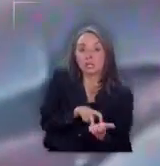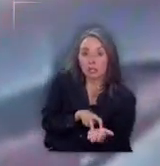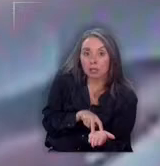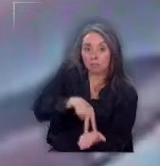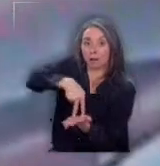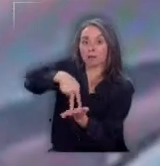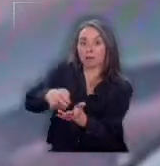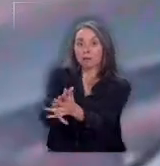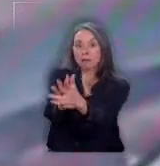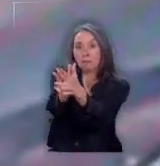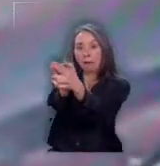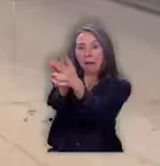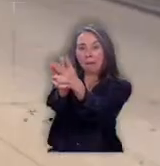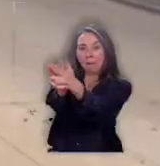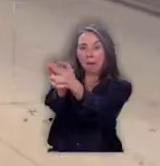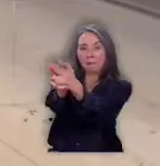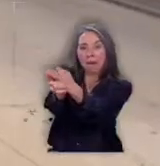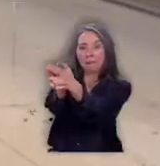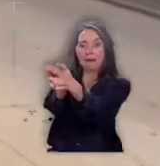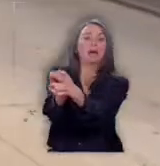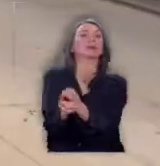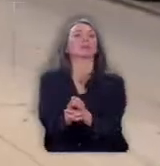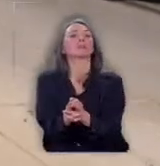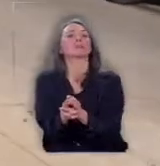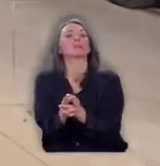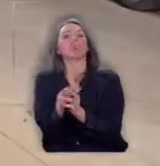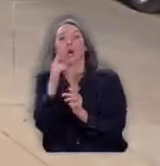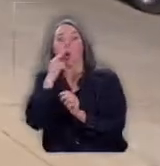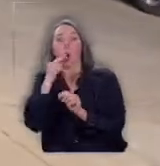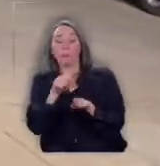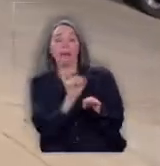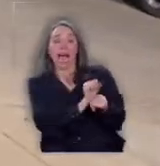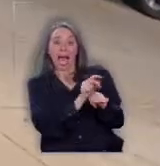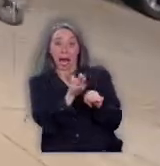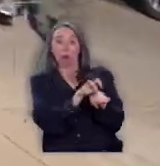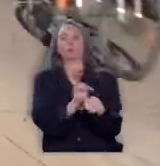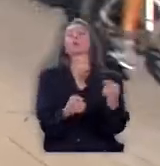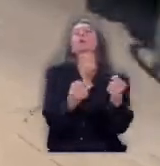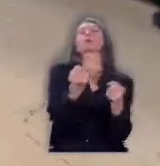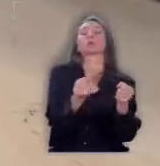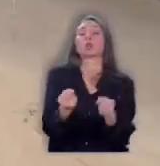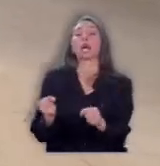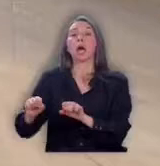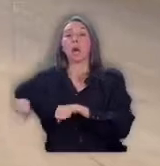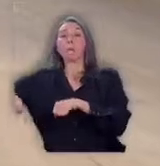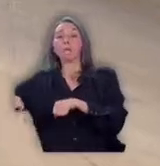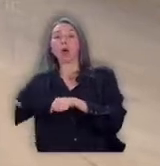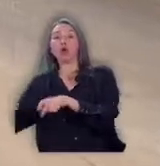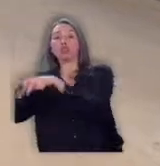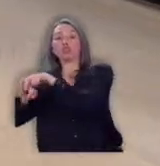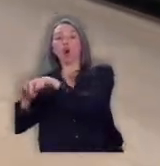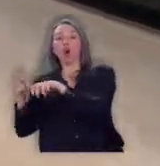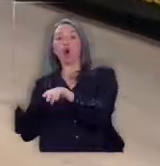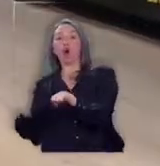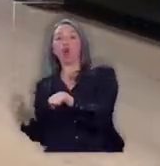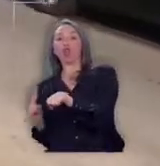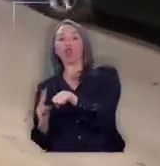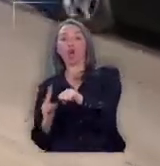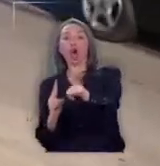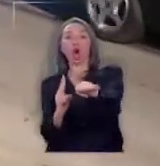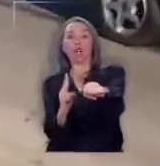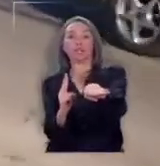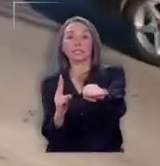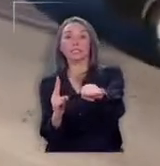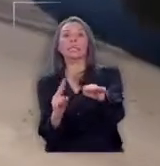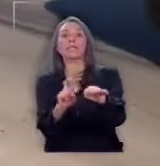comenzar a dispararle lo persiguieron unos gallos en moto que venían dos y ellos lo lo trataron